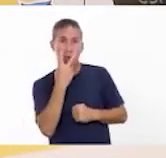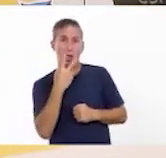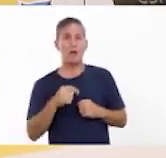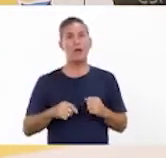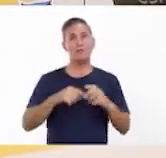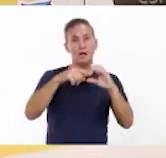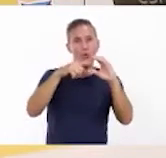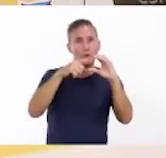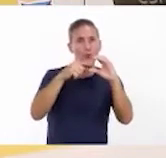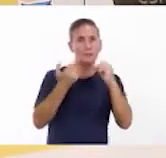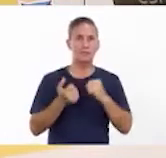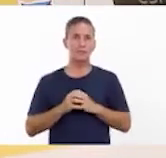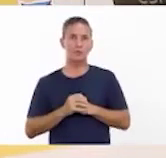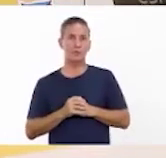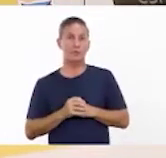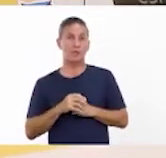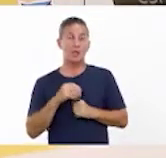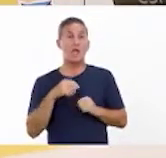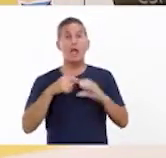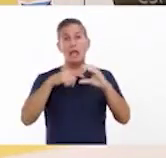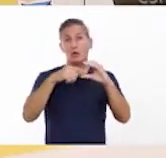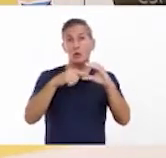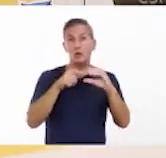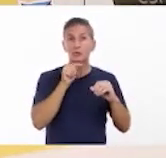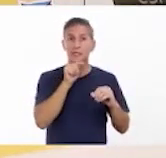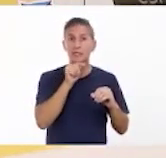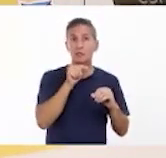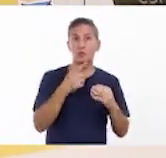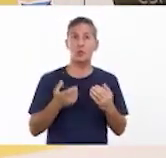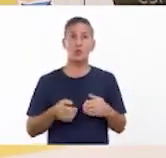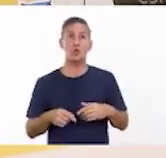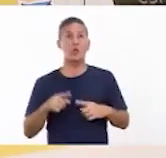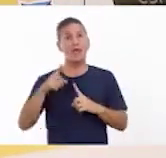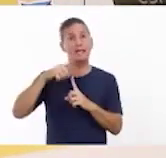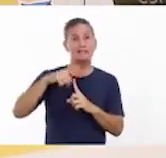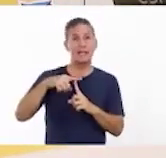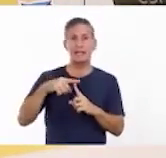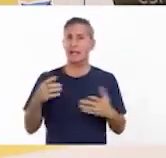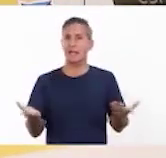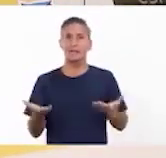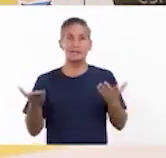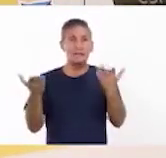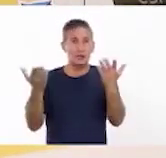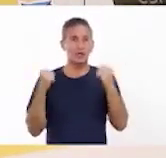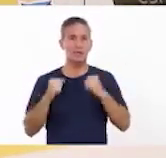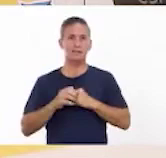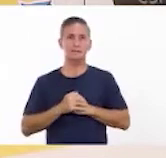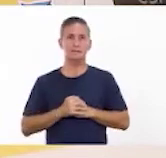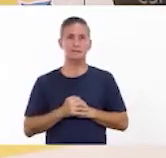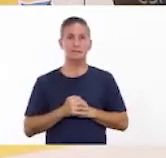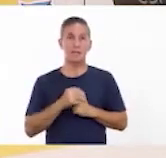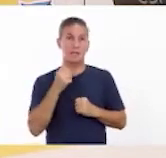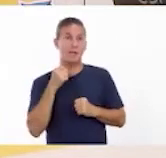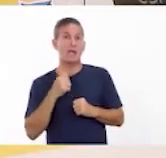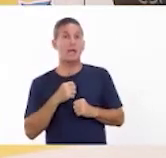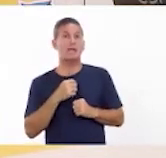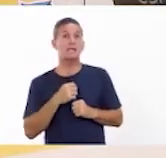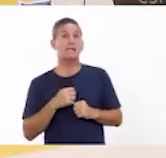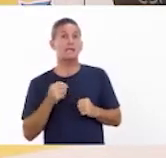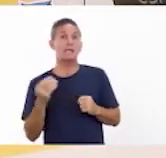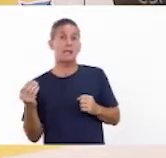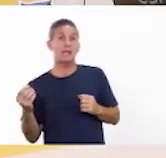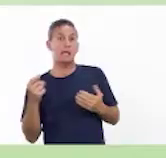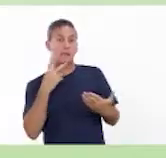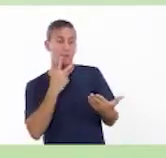contenidos. En los contenidos están actividades a desarrollar. Y vamos entonces a la